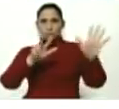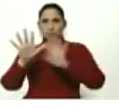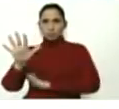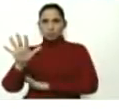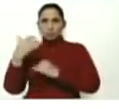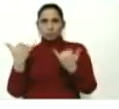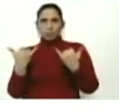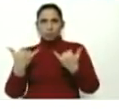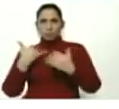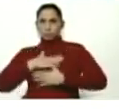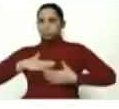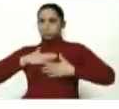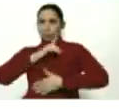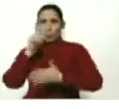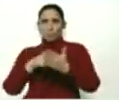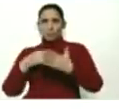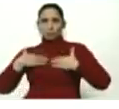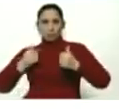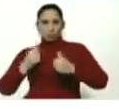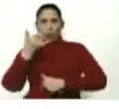pacientes recuperados por completo,